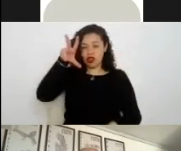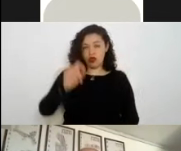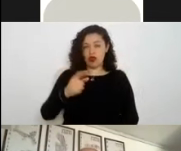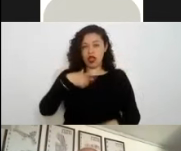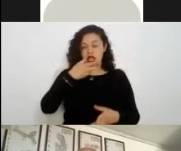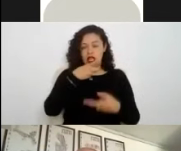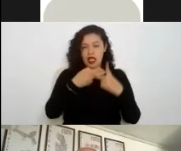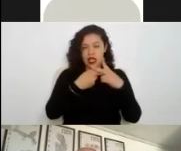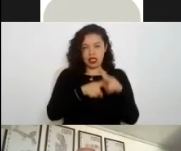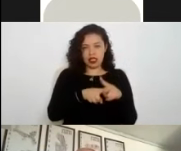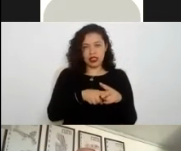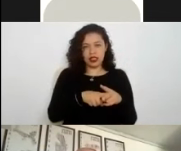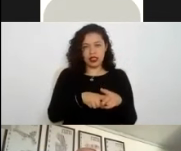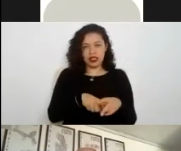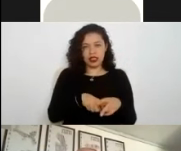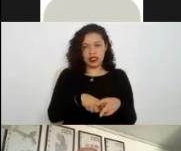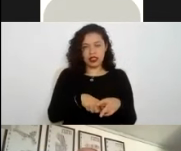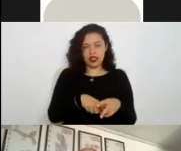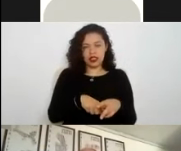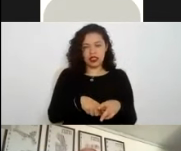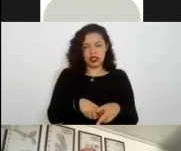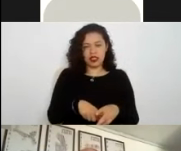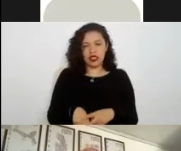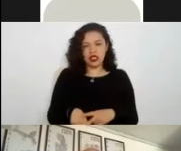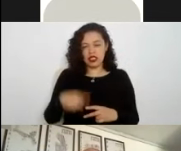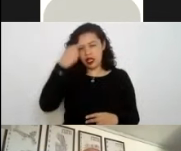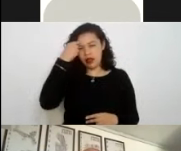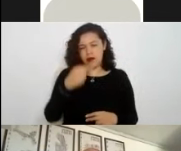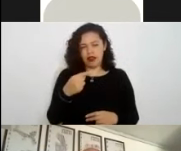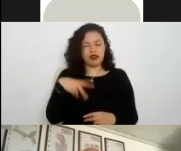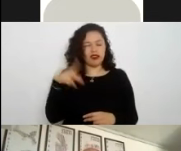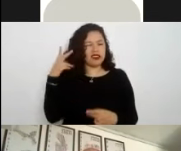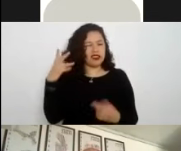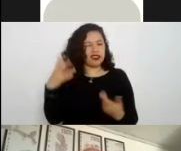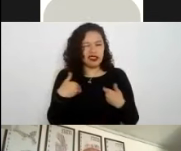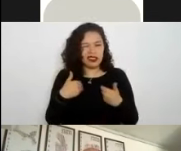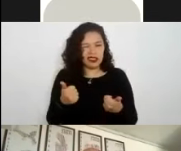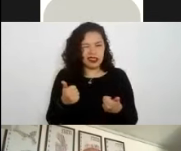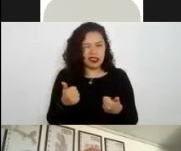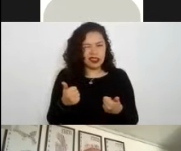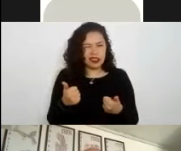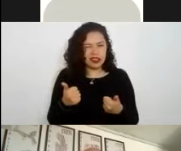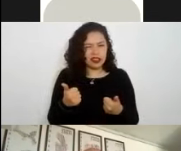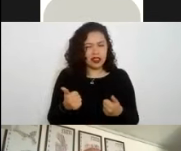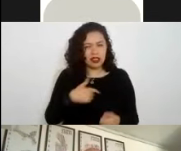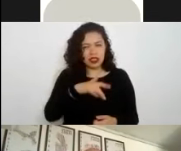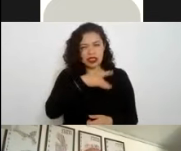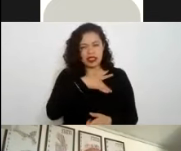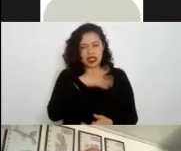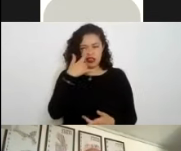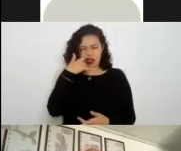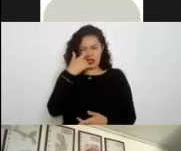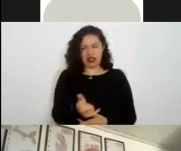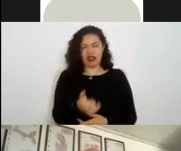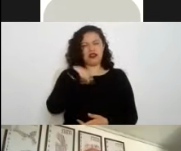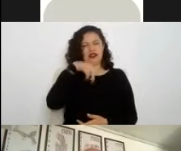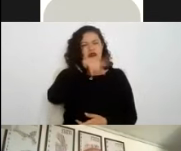mío tuvo un hijo con síndrome de Down y él me platicaba que pues, obviamente sentía raro que todo el mundo le